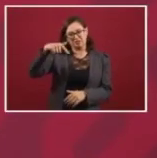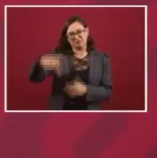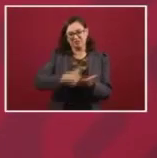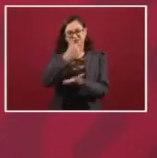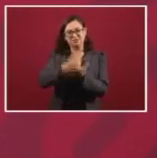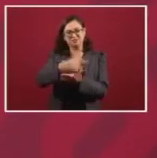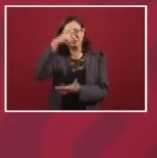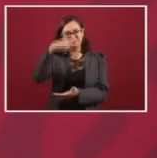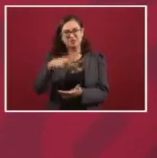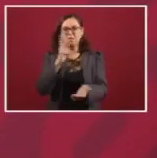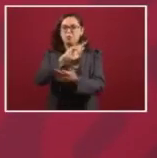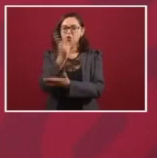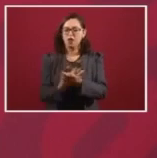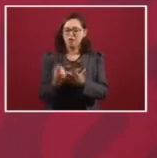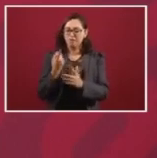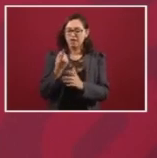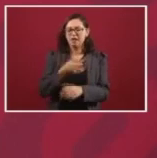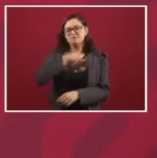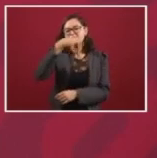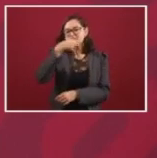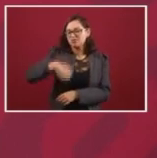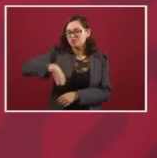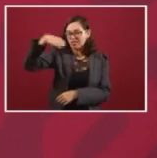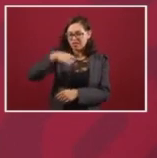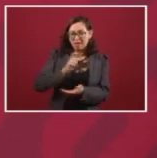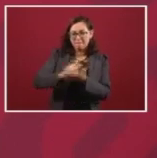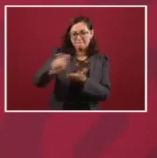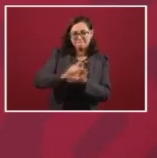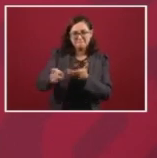México, que lo iniciamos